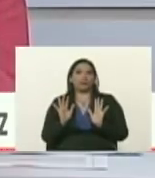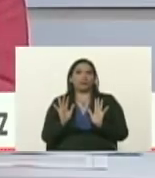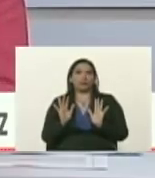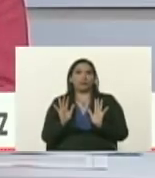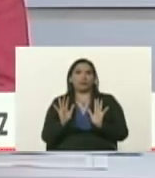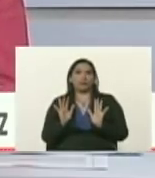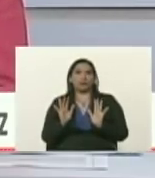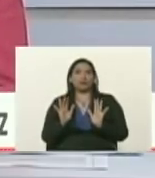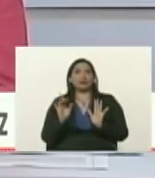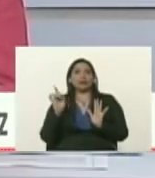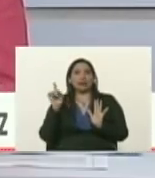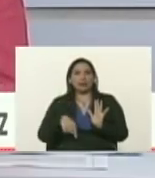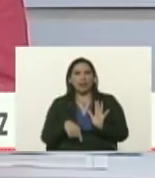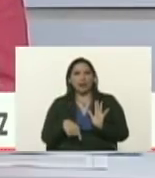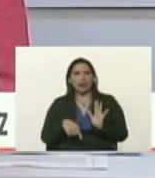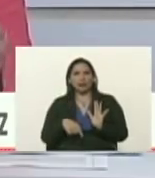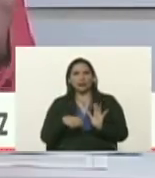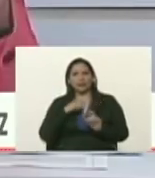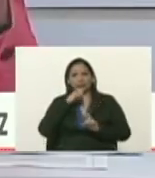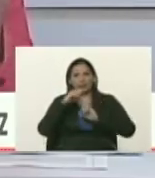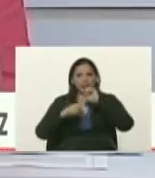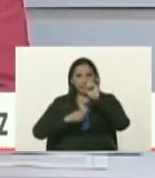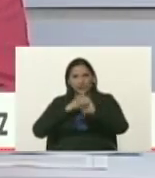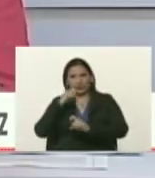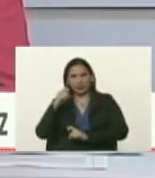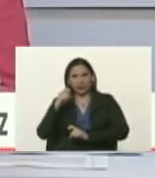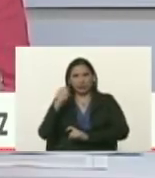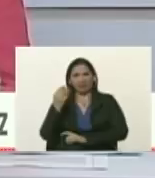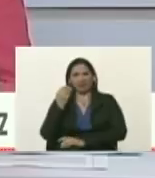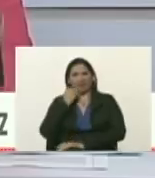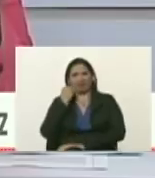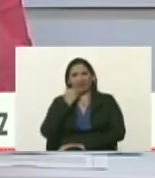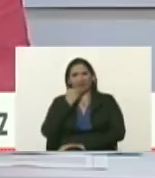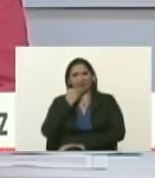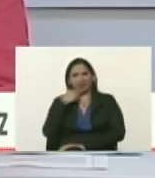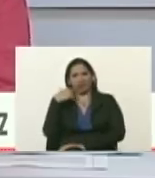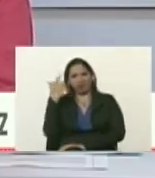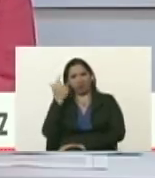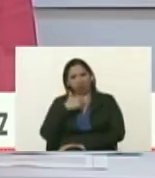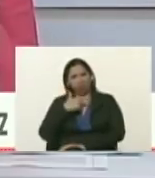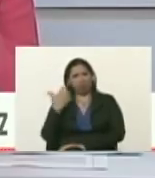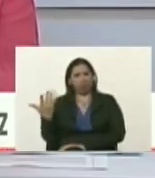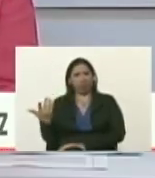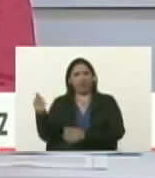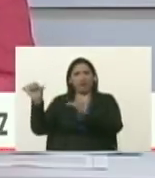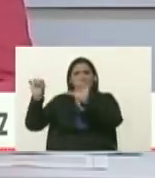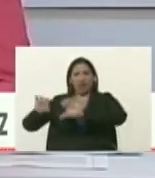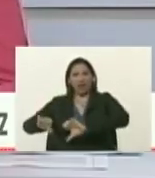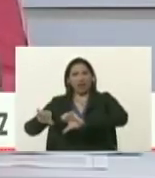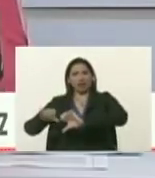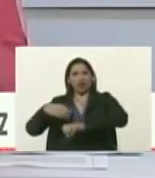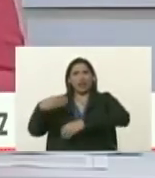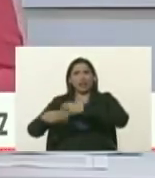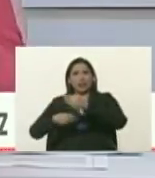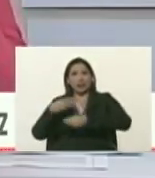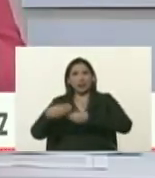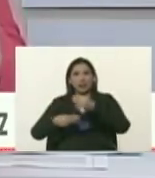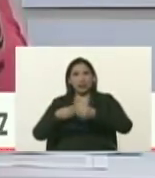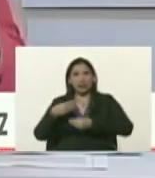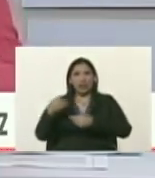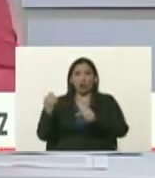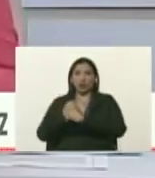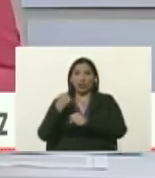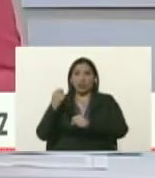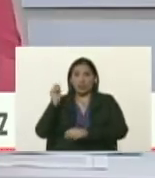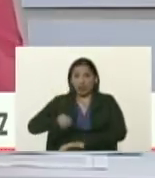vengándose además de la ridiculez y el fracaso que protagonizaron en la sesión de la